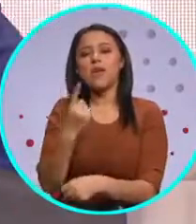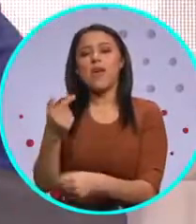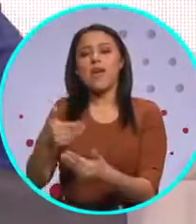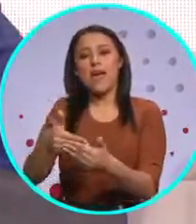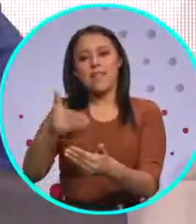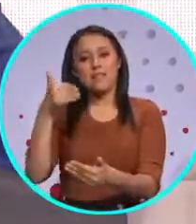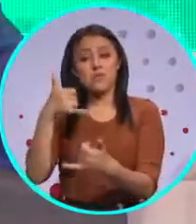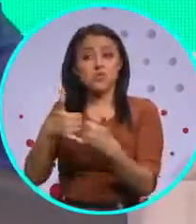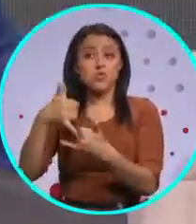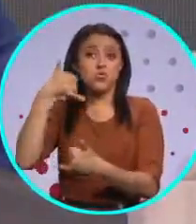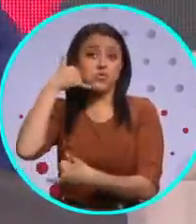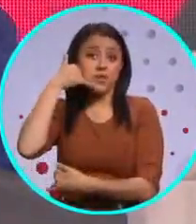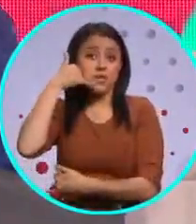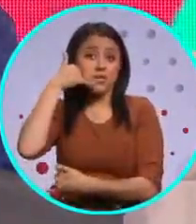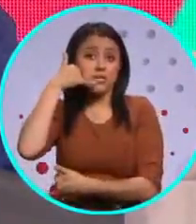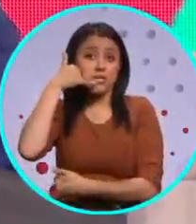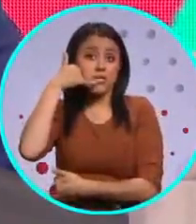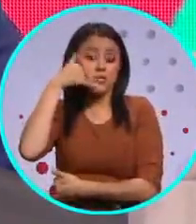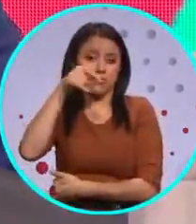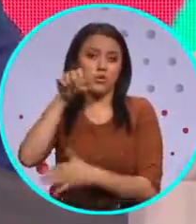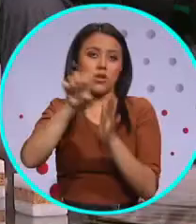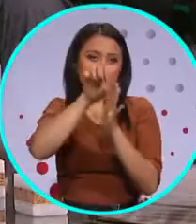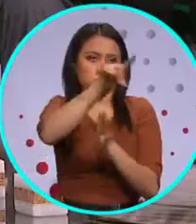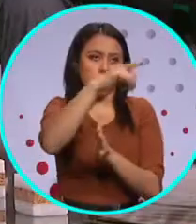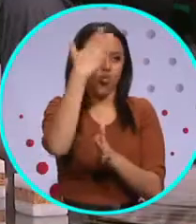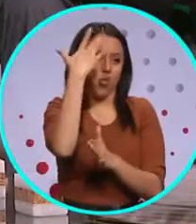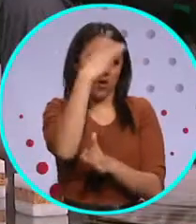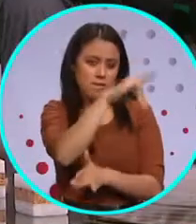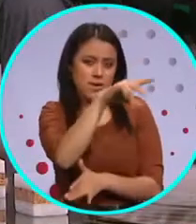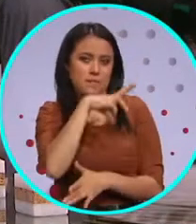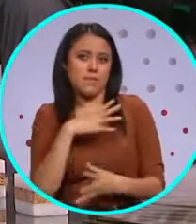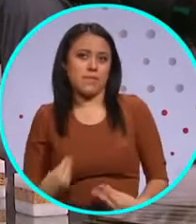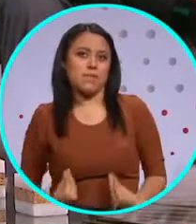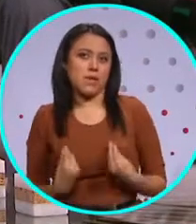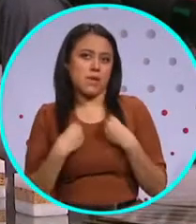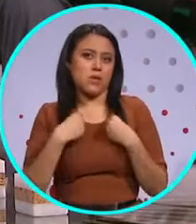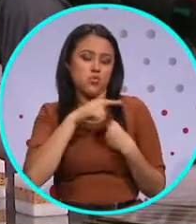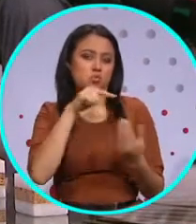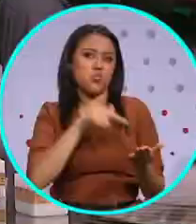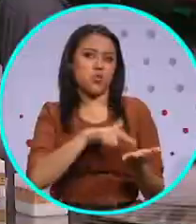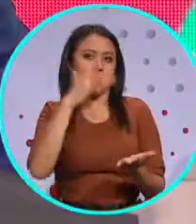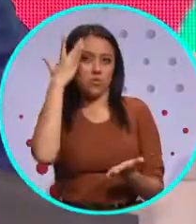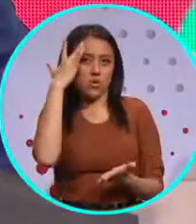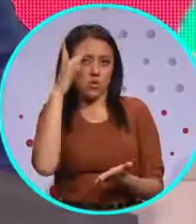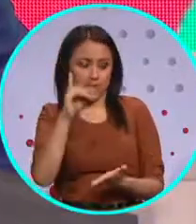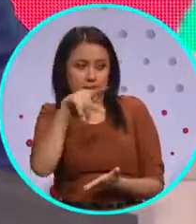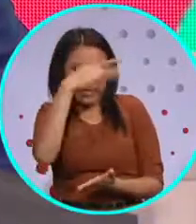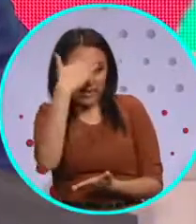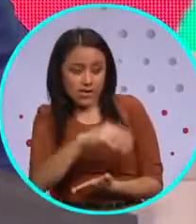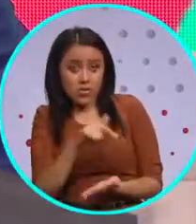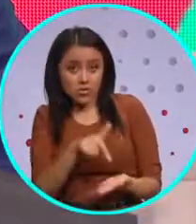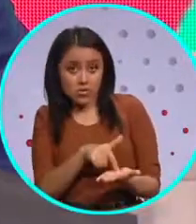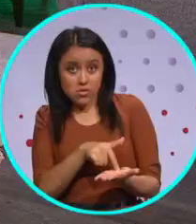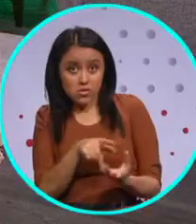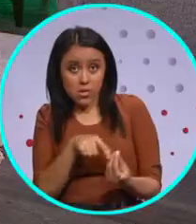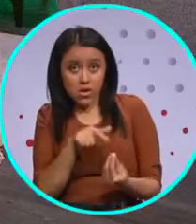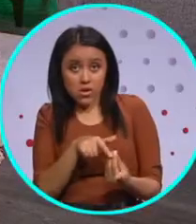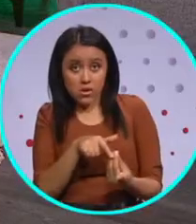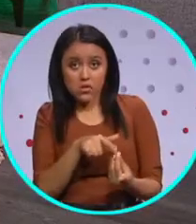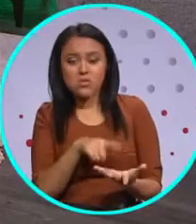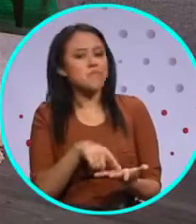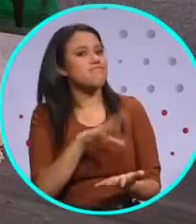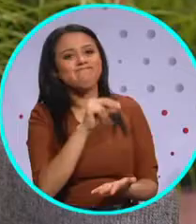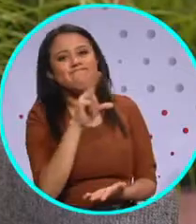policía tú eres de cuernavaca tú te has ubica en cuernavaca sus estaciones de policía no